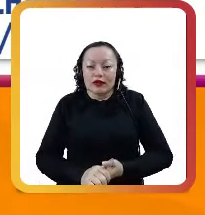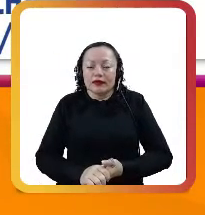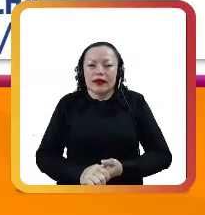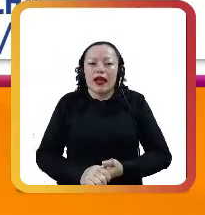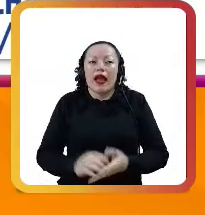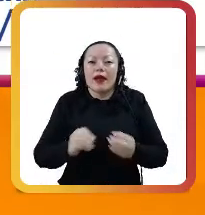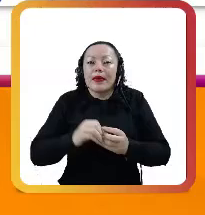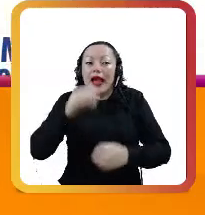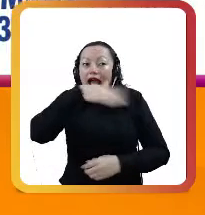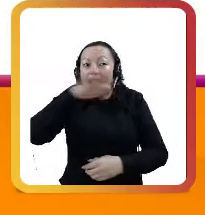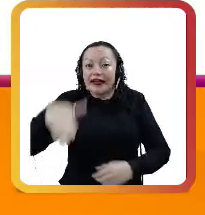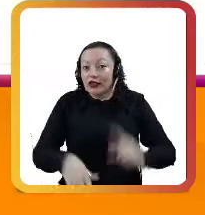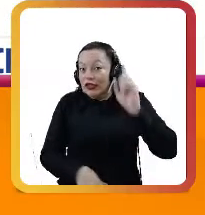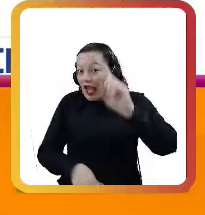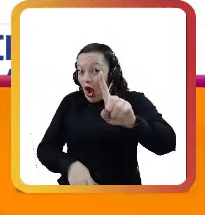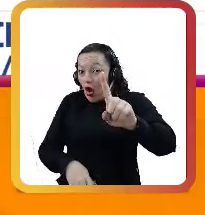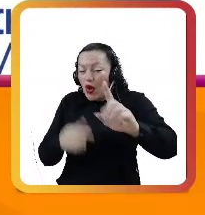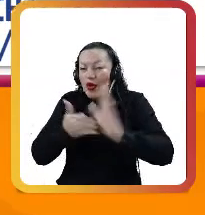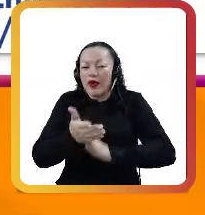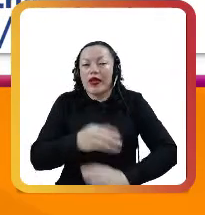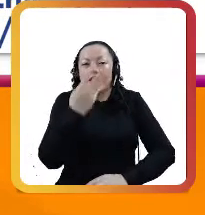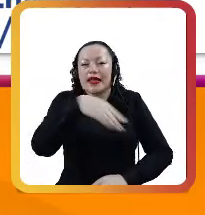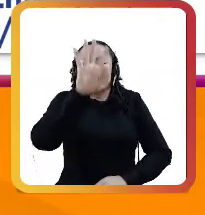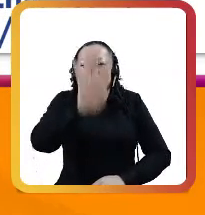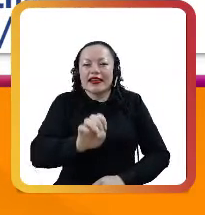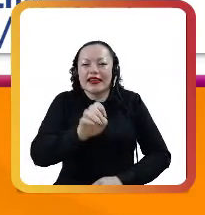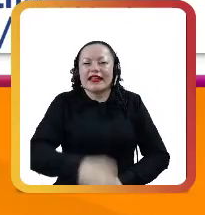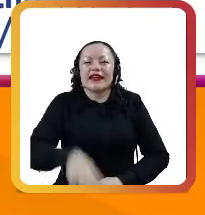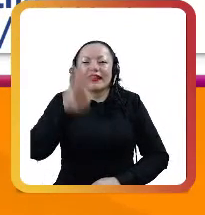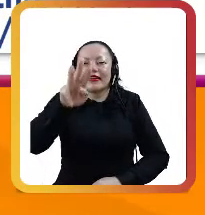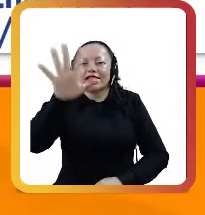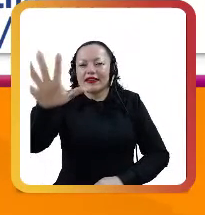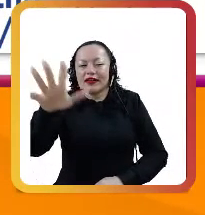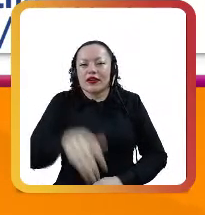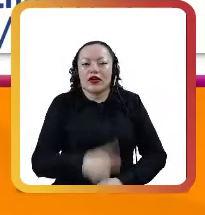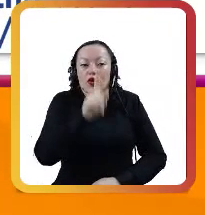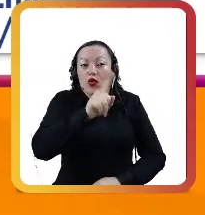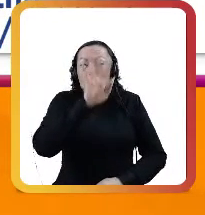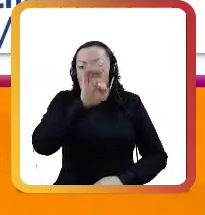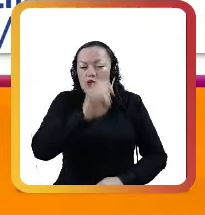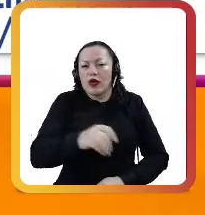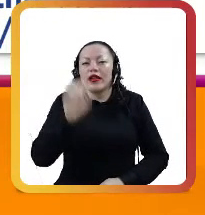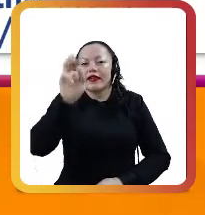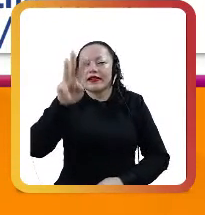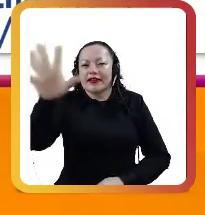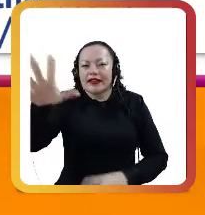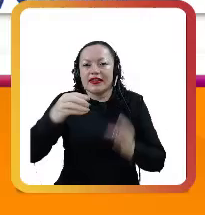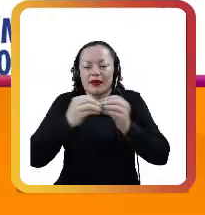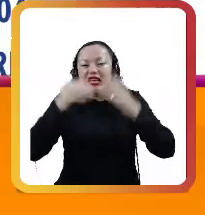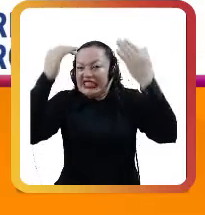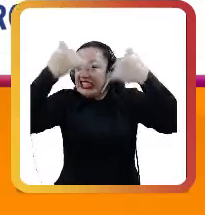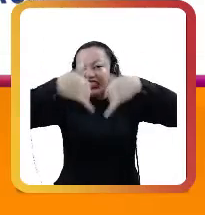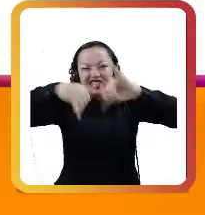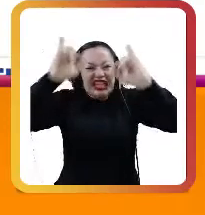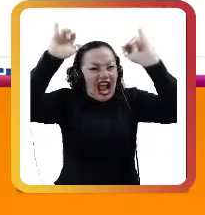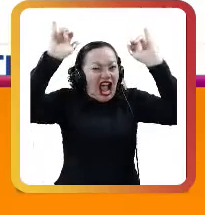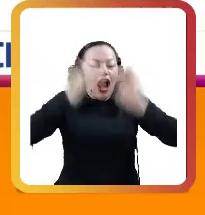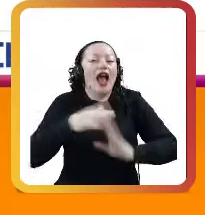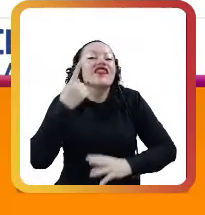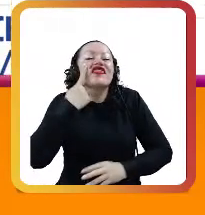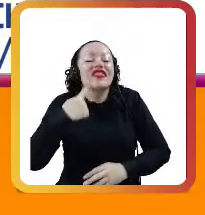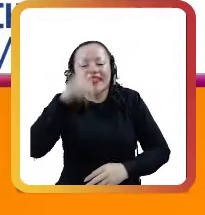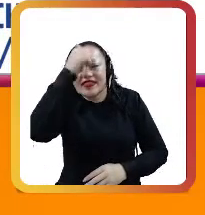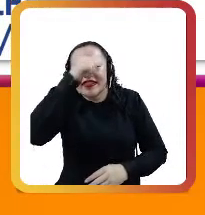99-32. La Antioqueñita 1, 19-35, 1-9-32. 3-5. Y cerramos el día